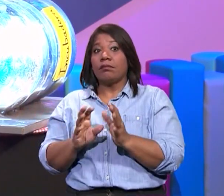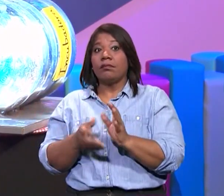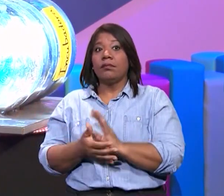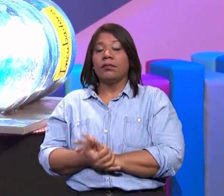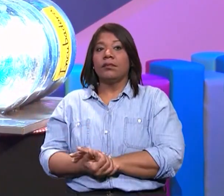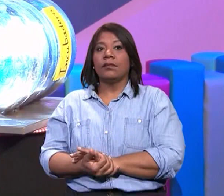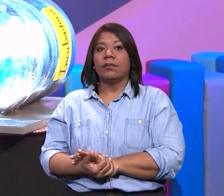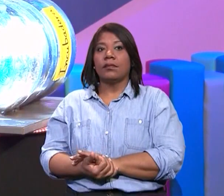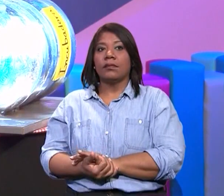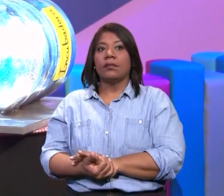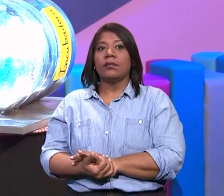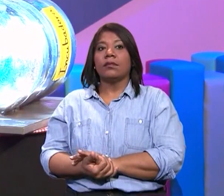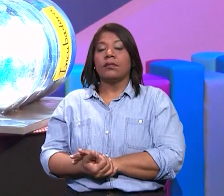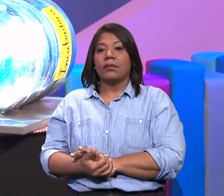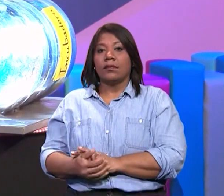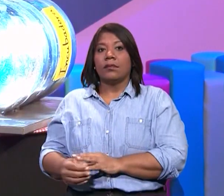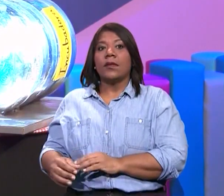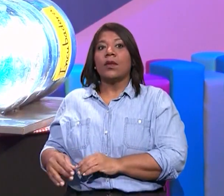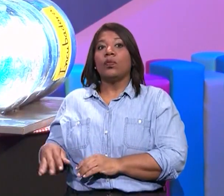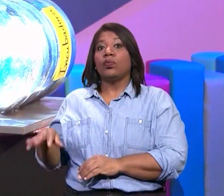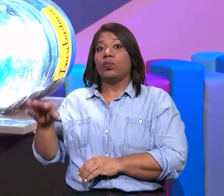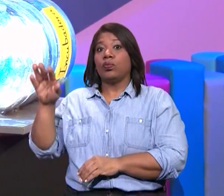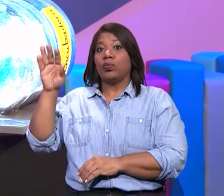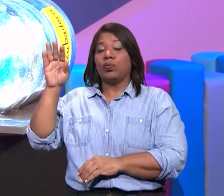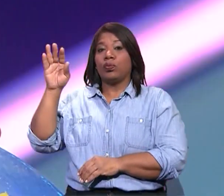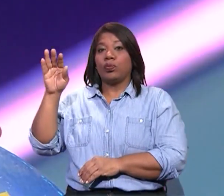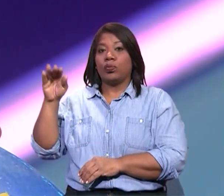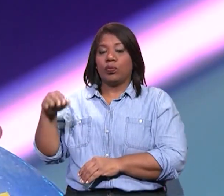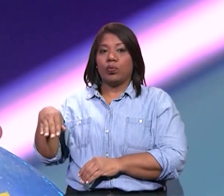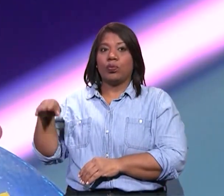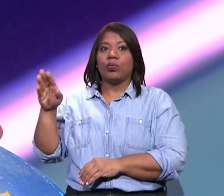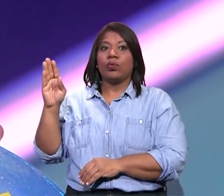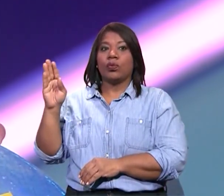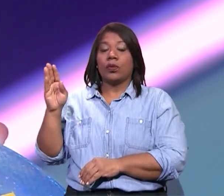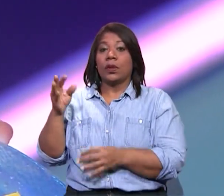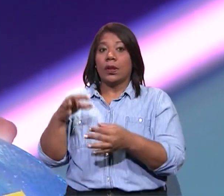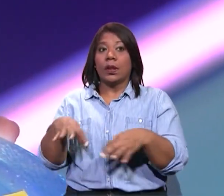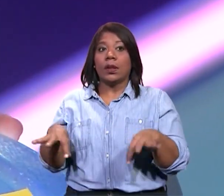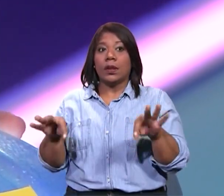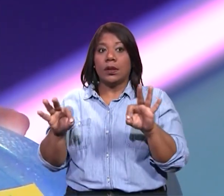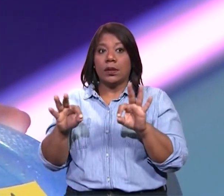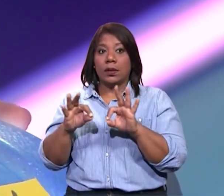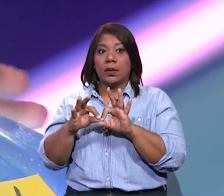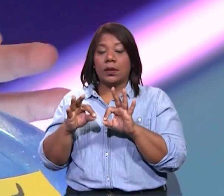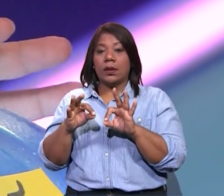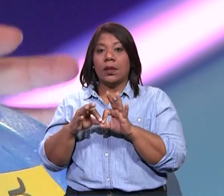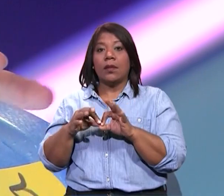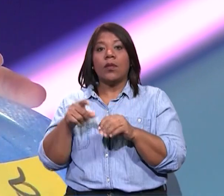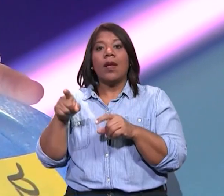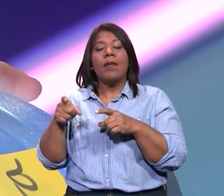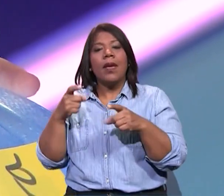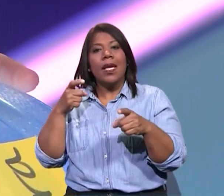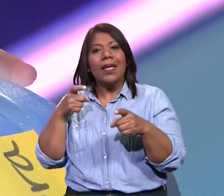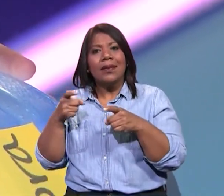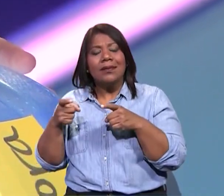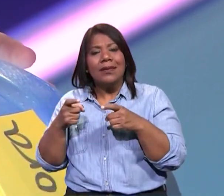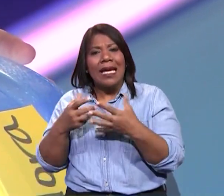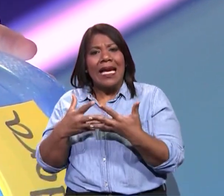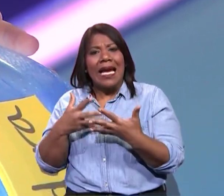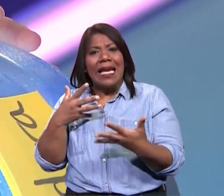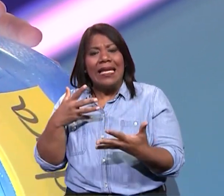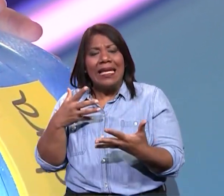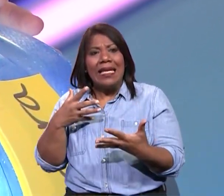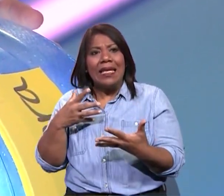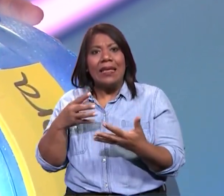los huevos por allí, el vapor salga, la humedad salga. Es importante controlar la temperatura de la incubadora con